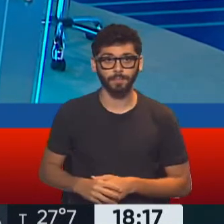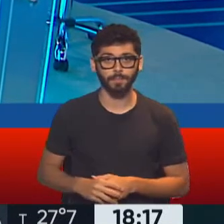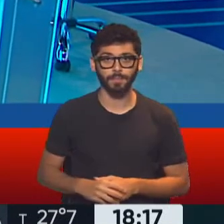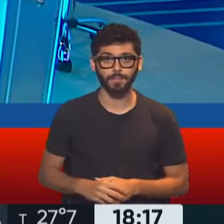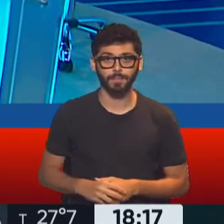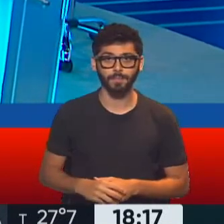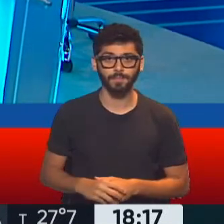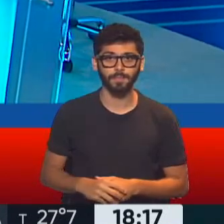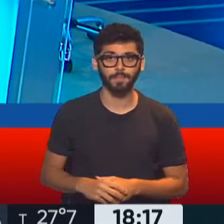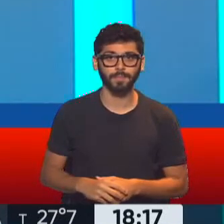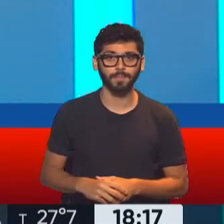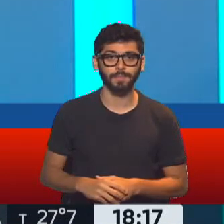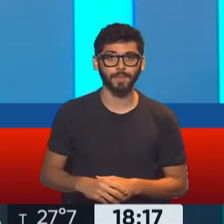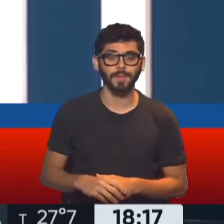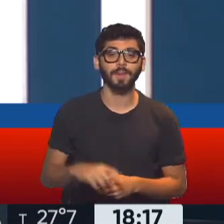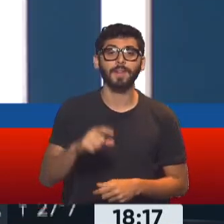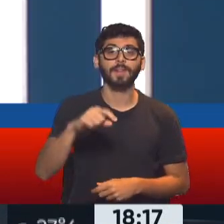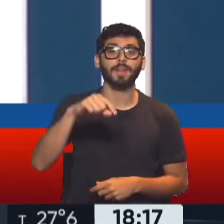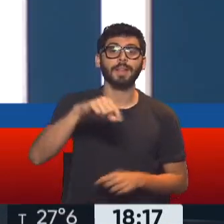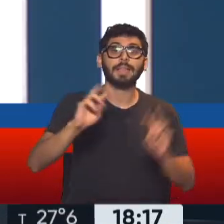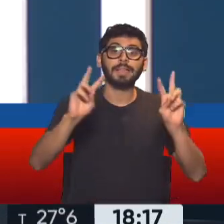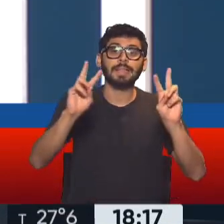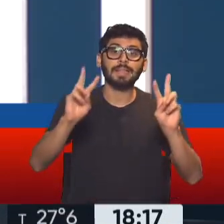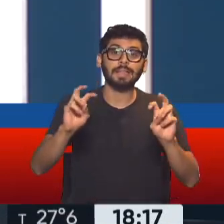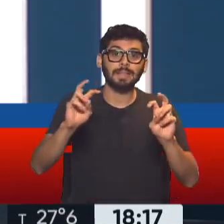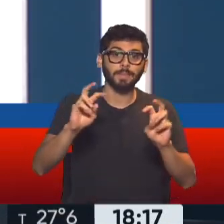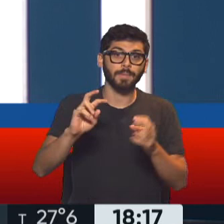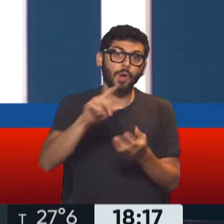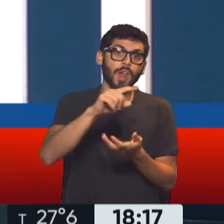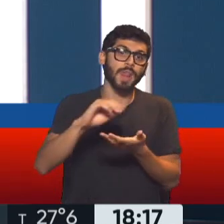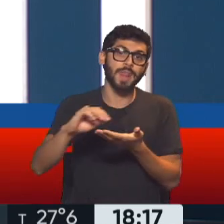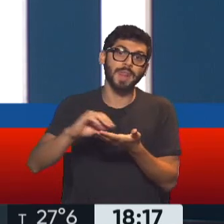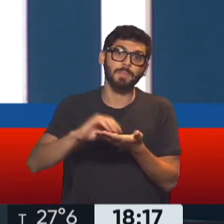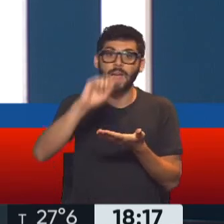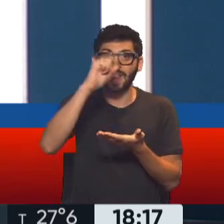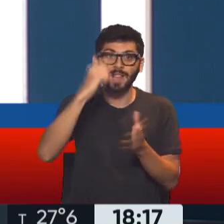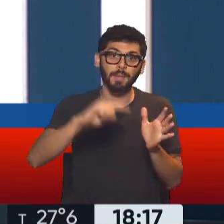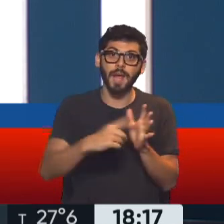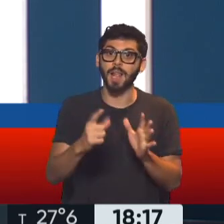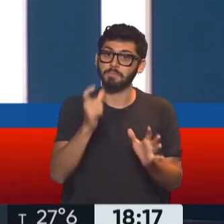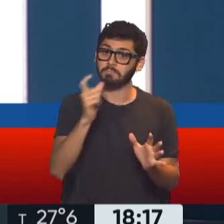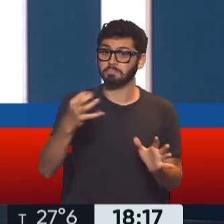No, fue breve. Este tema lo sabía, como ex diputada nacional por la Ciudad de Buenos Aires, claro, lo maneja.